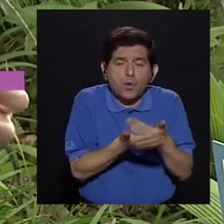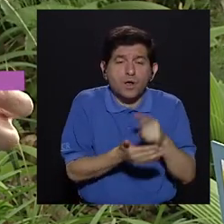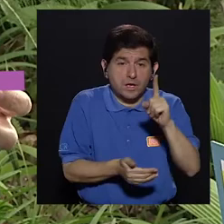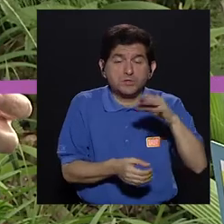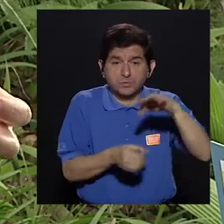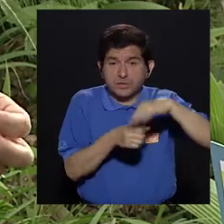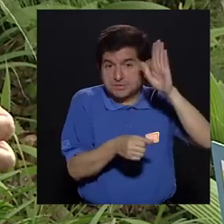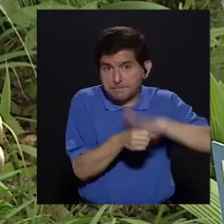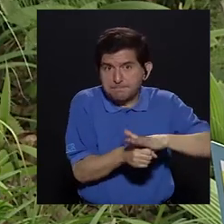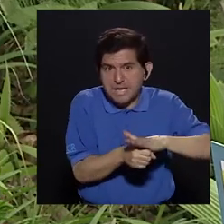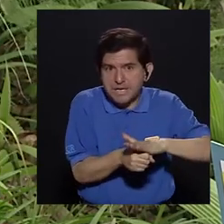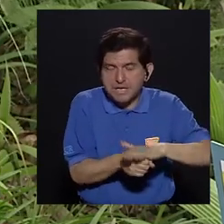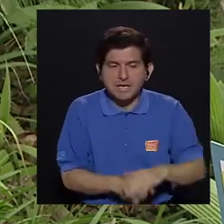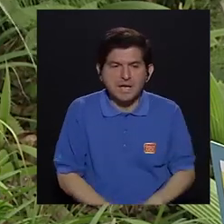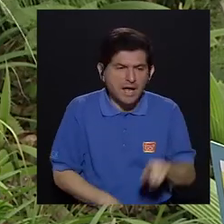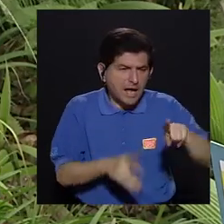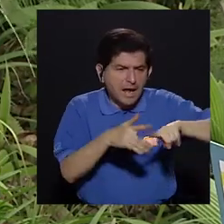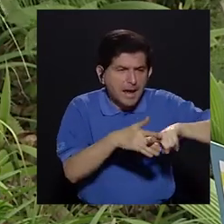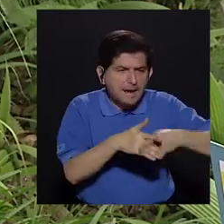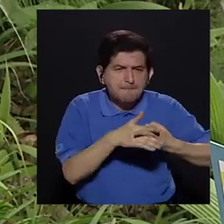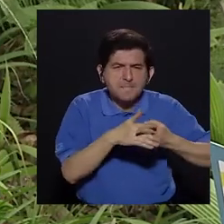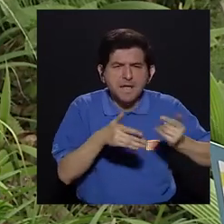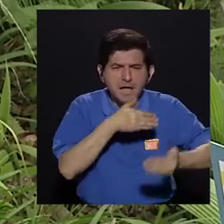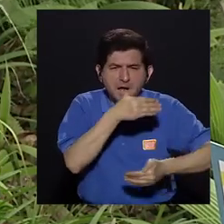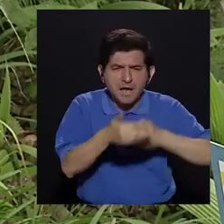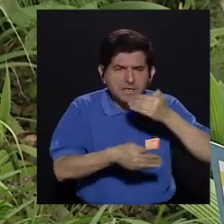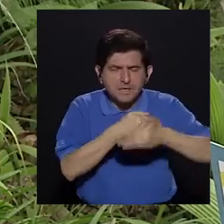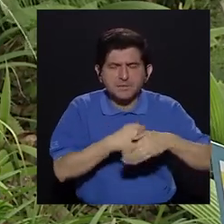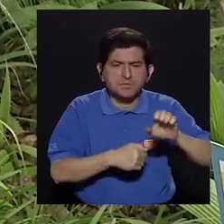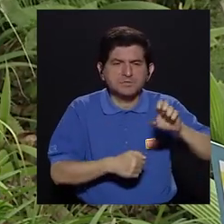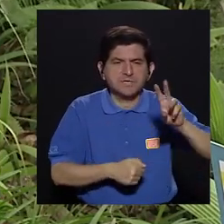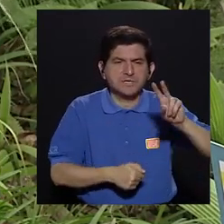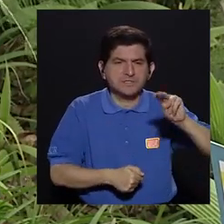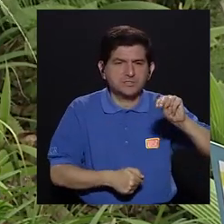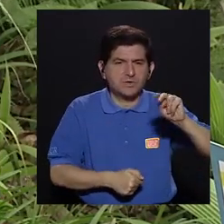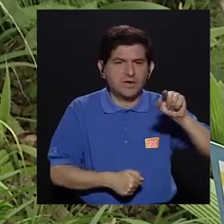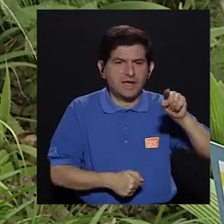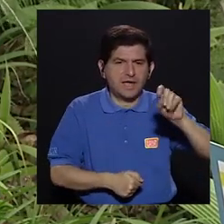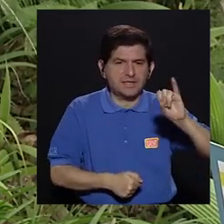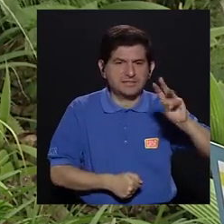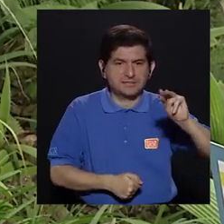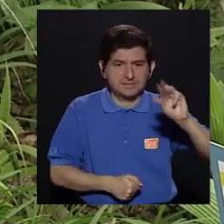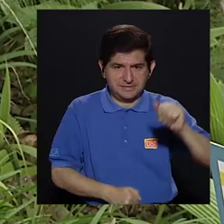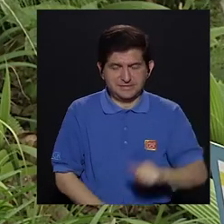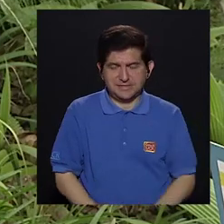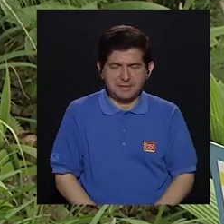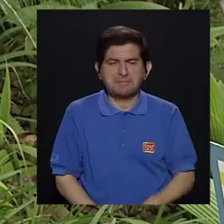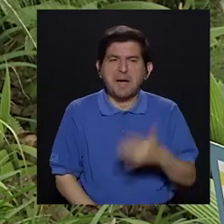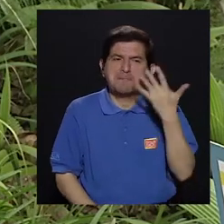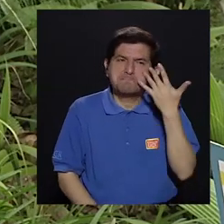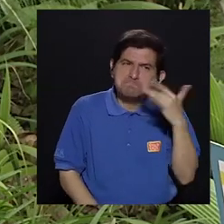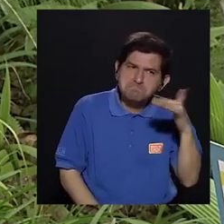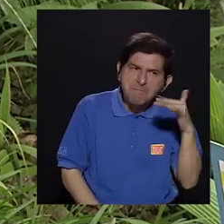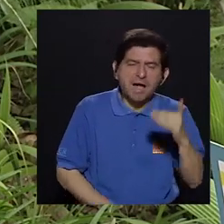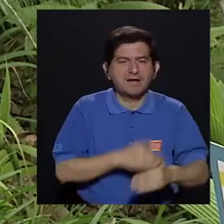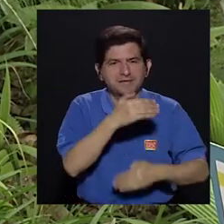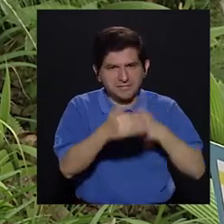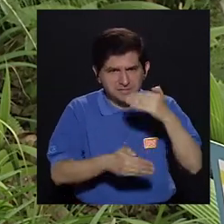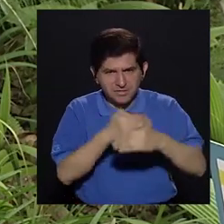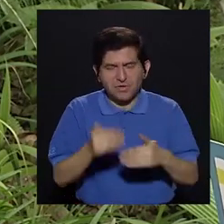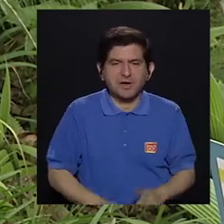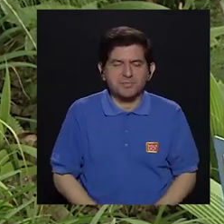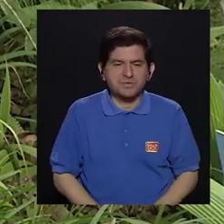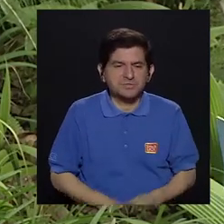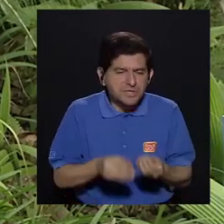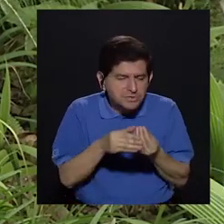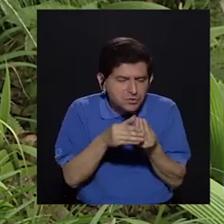una semilla, ¿verdad?, empiezan procesos enzimáticos dentro del frijol, como parecido a los procesos, claro,